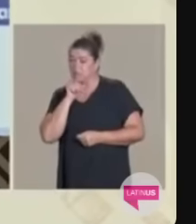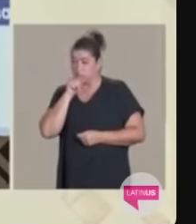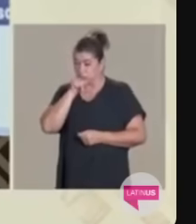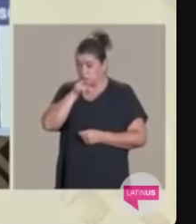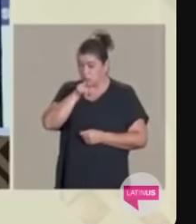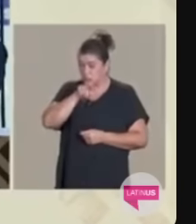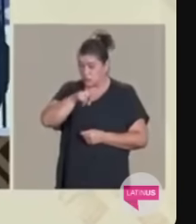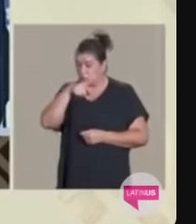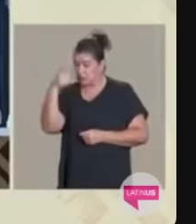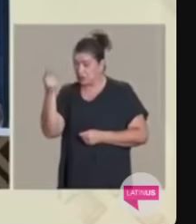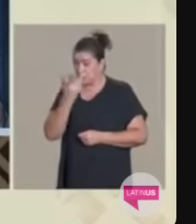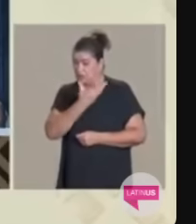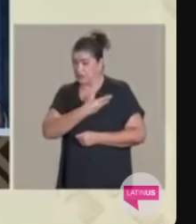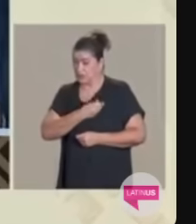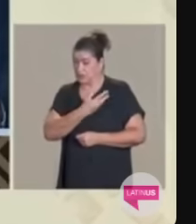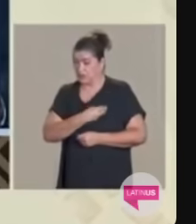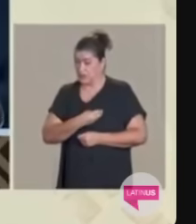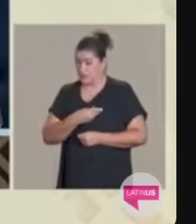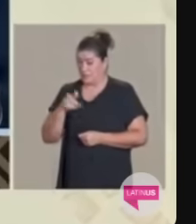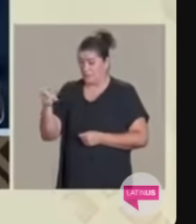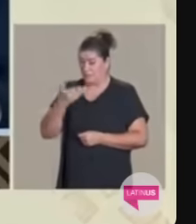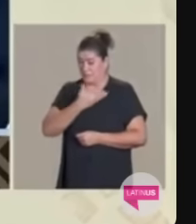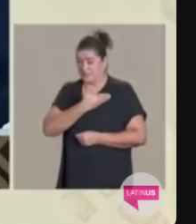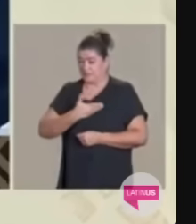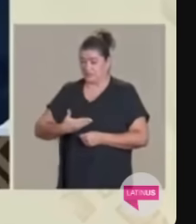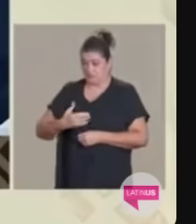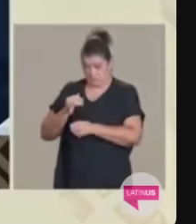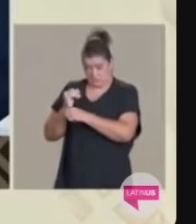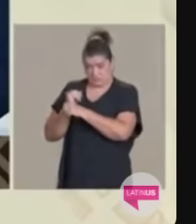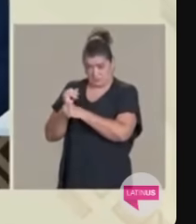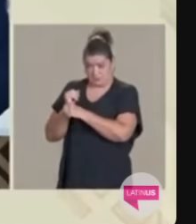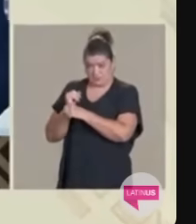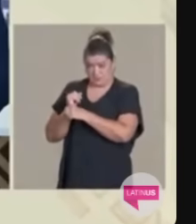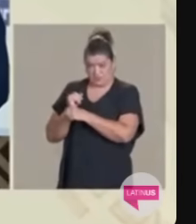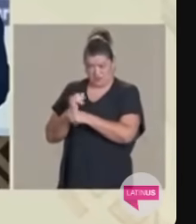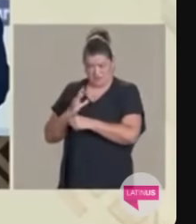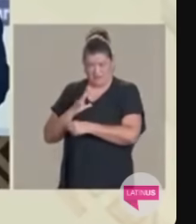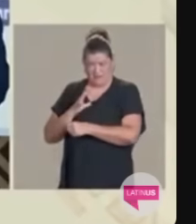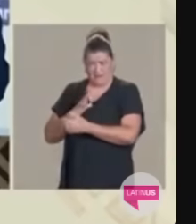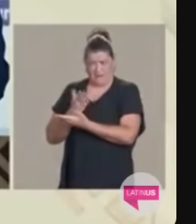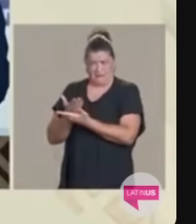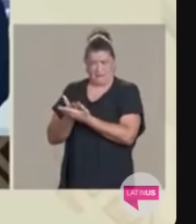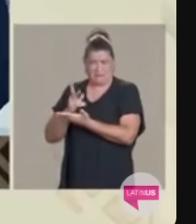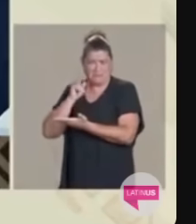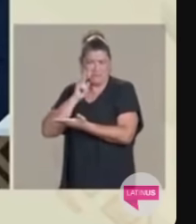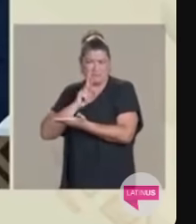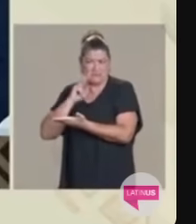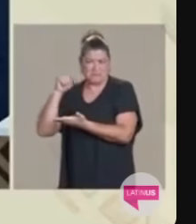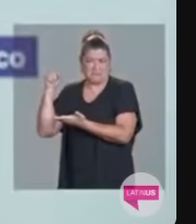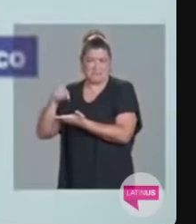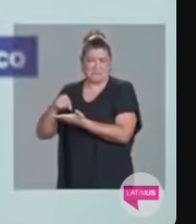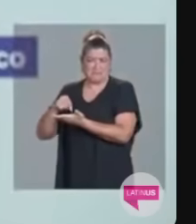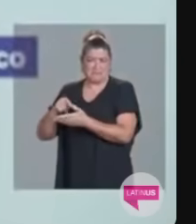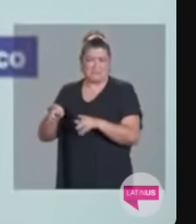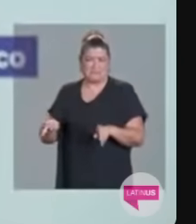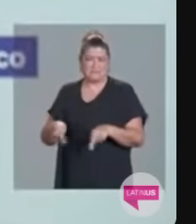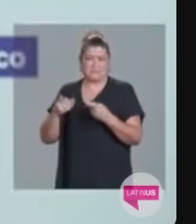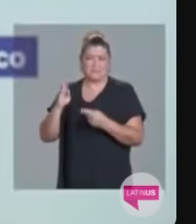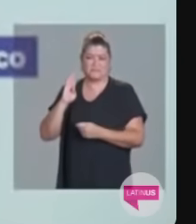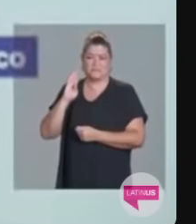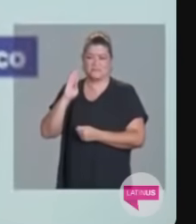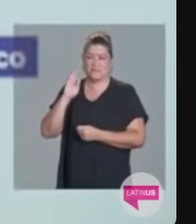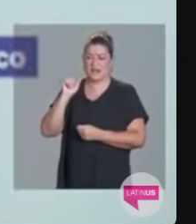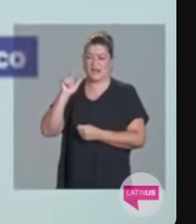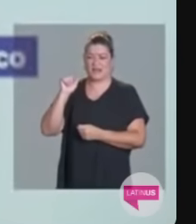o propondrá que se haga ante las evidencias de la venta de balastro a sobrecosto es